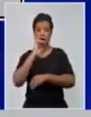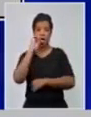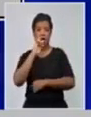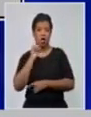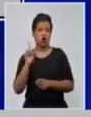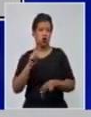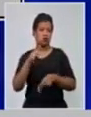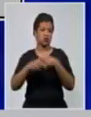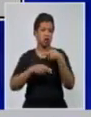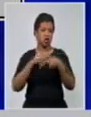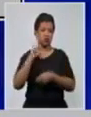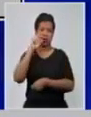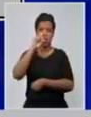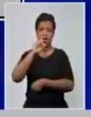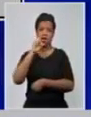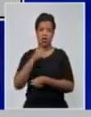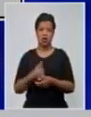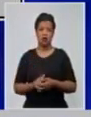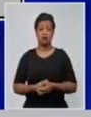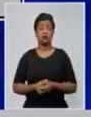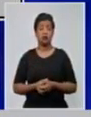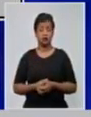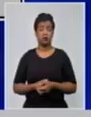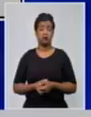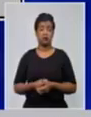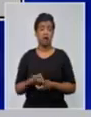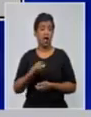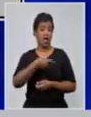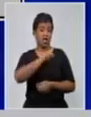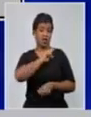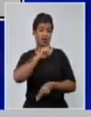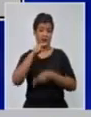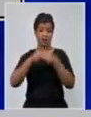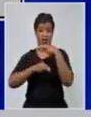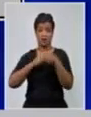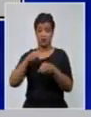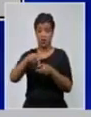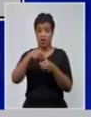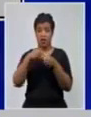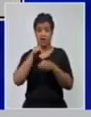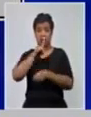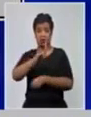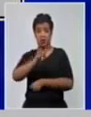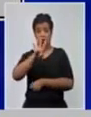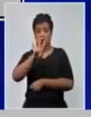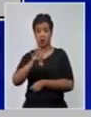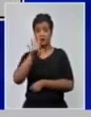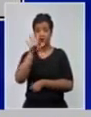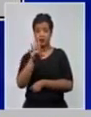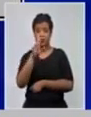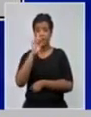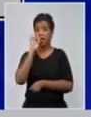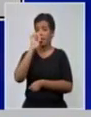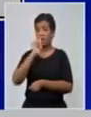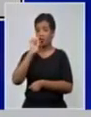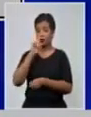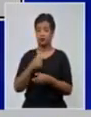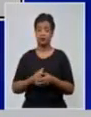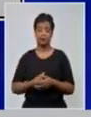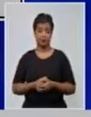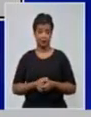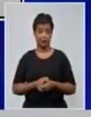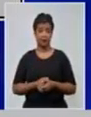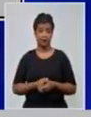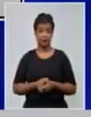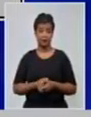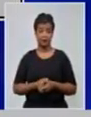que no se procesan muestras. Bueno, en el día de ayer se procesaron de la isla 145 muestras. Claro,